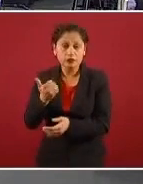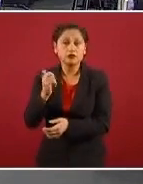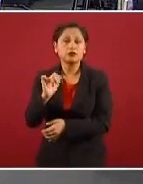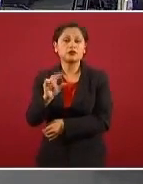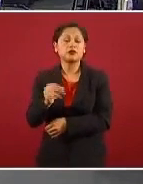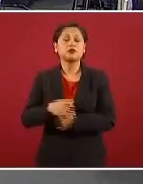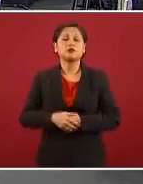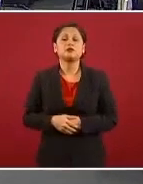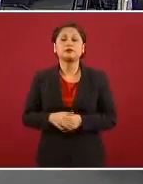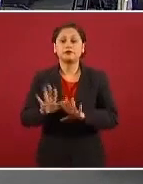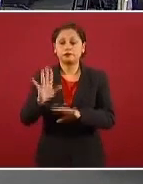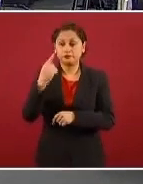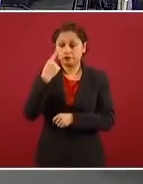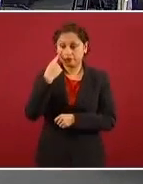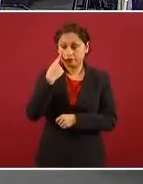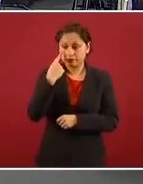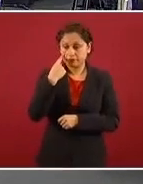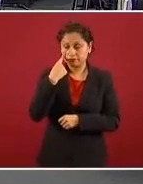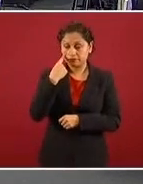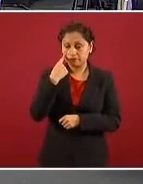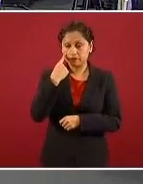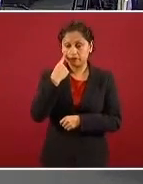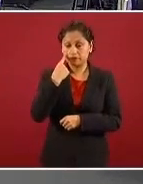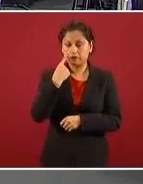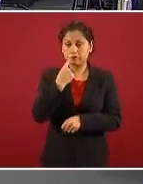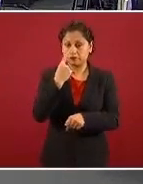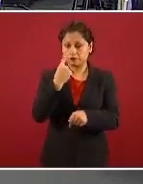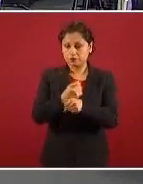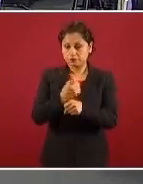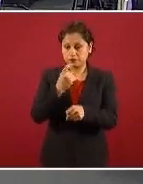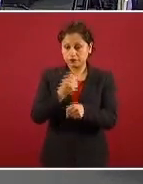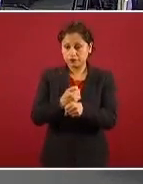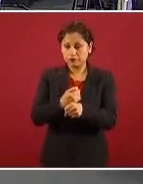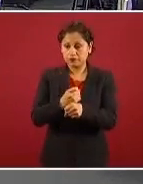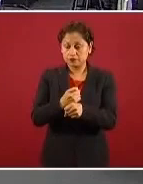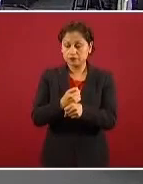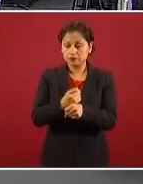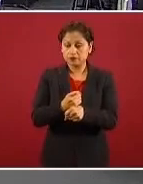primero no hay que llegar